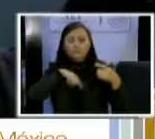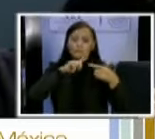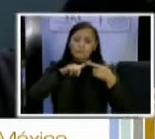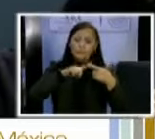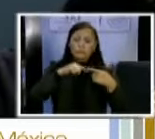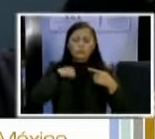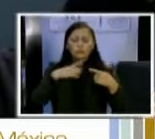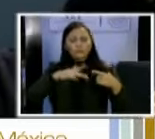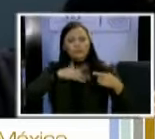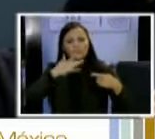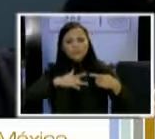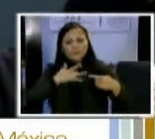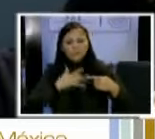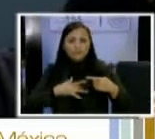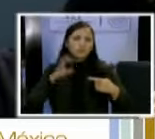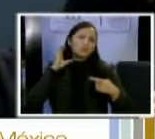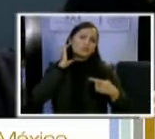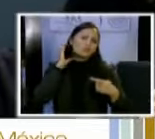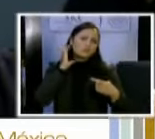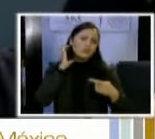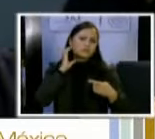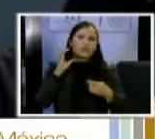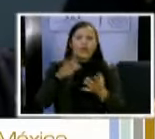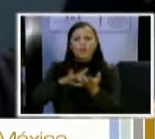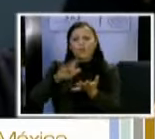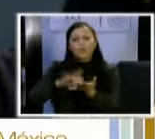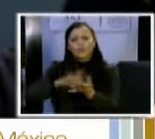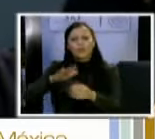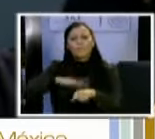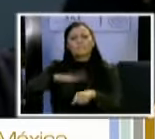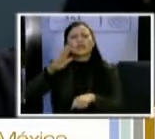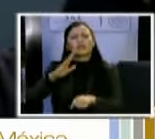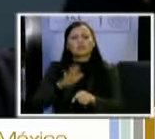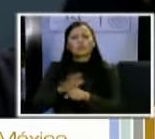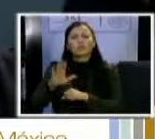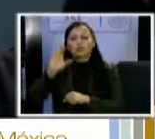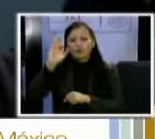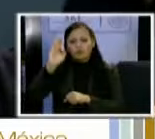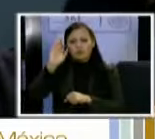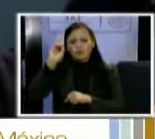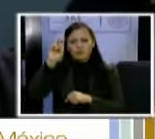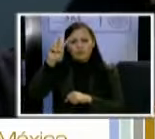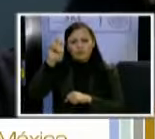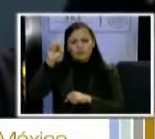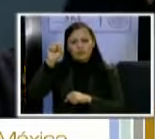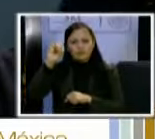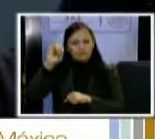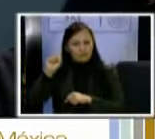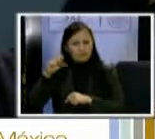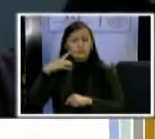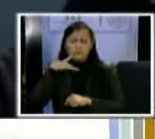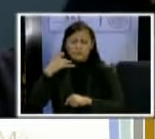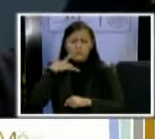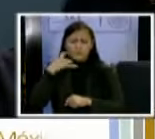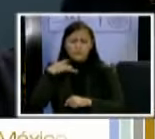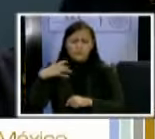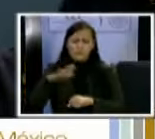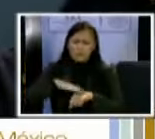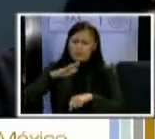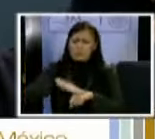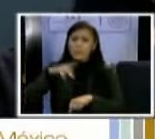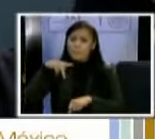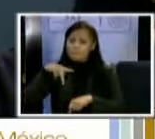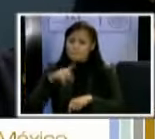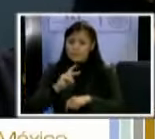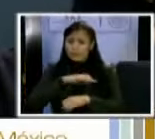que el Congreso puede apoyar más, es en el tema del FOBESI. O sea, es un esfuerzo muy grande, sin embargo, no